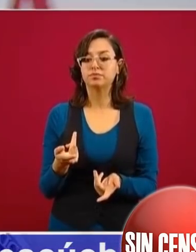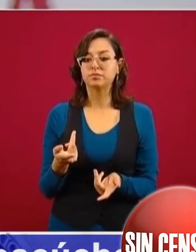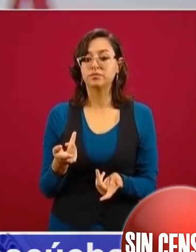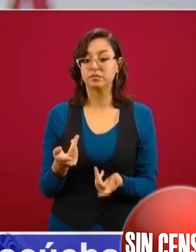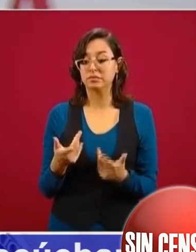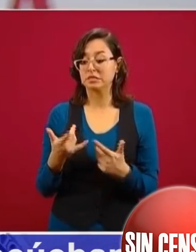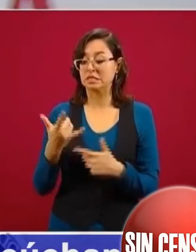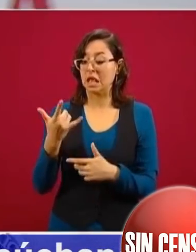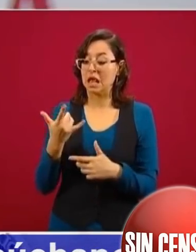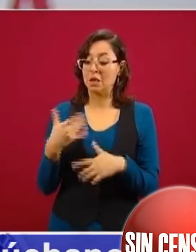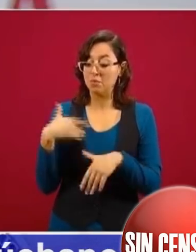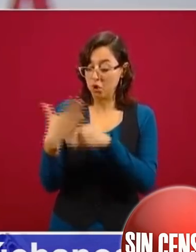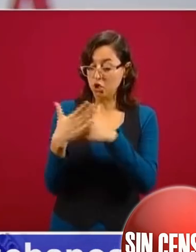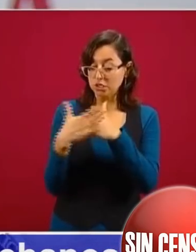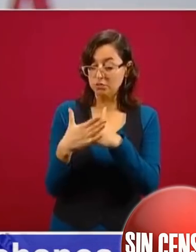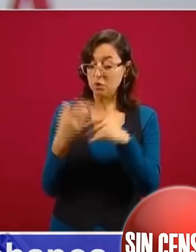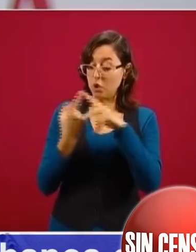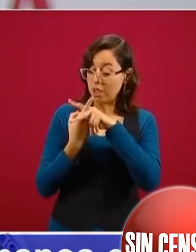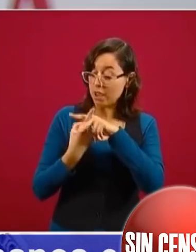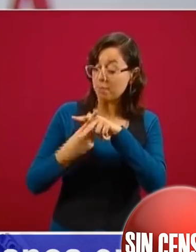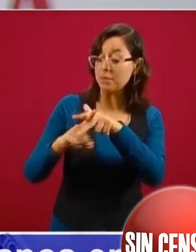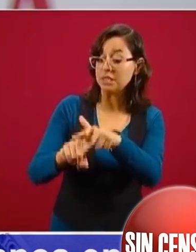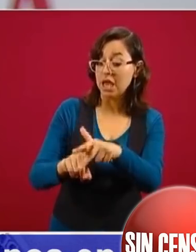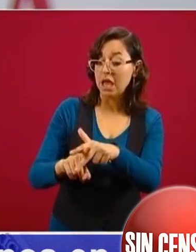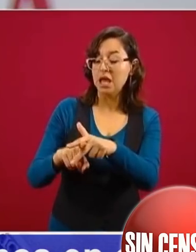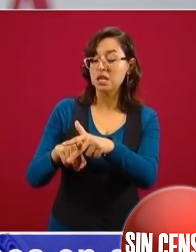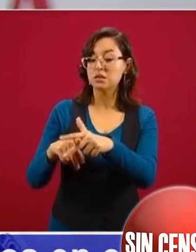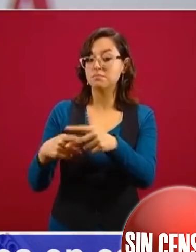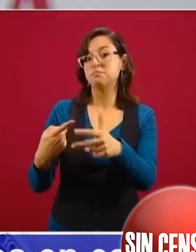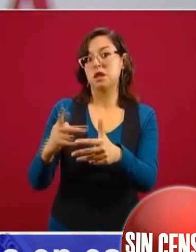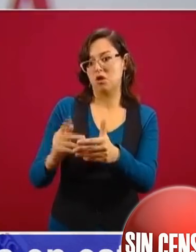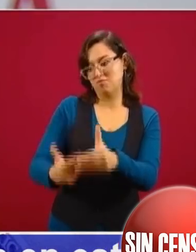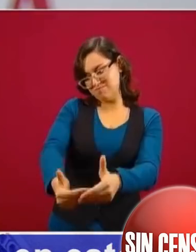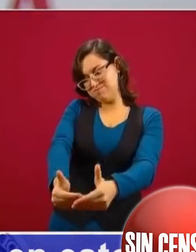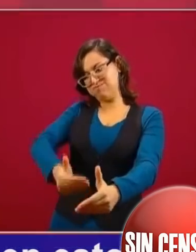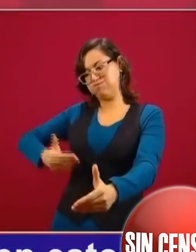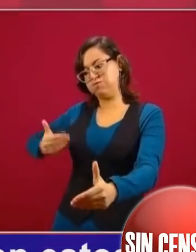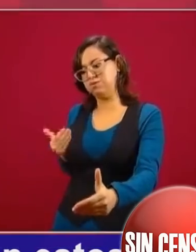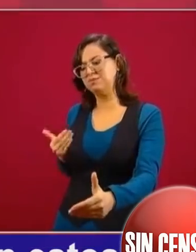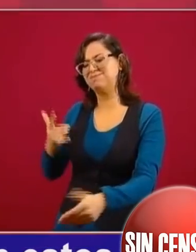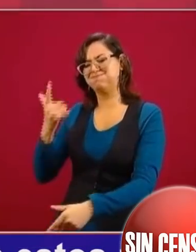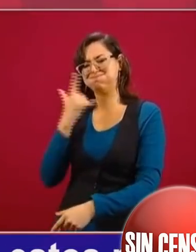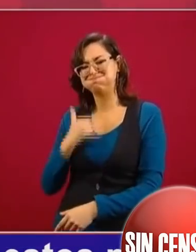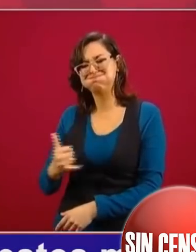así espontáneo, se hizo un trabajo